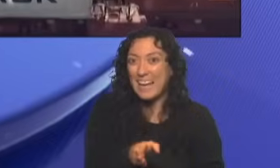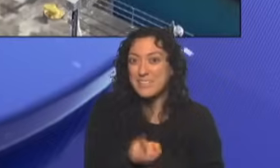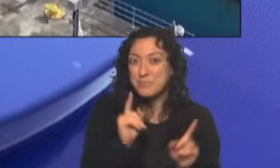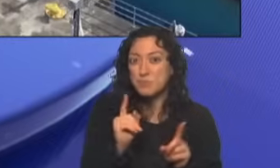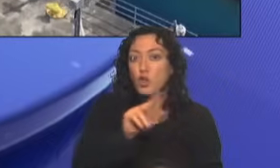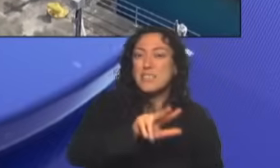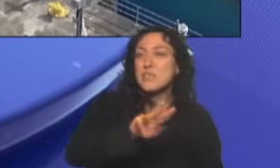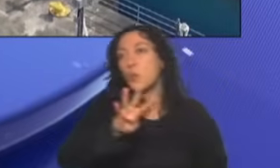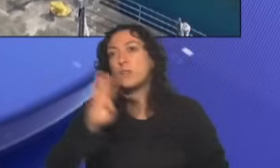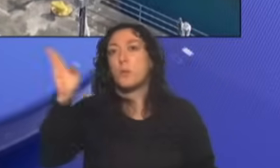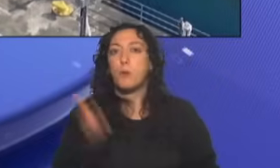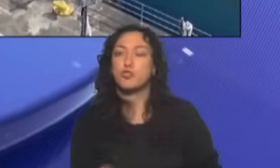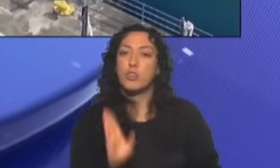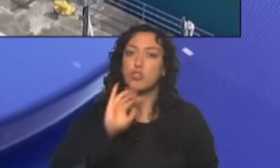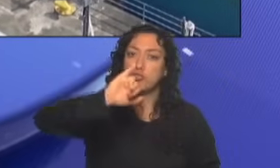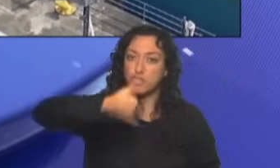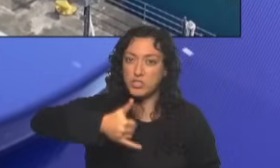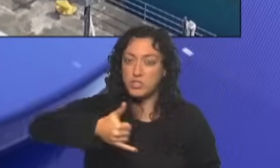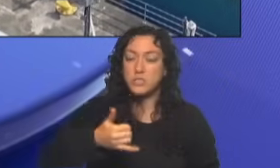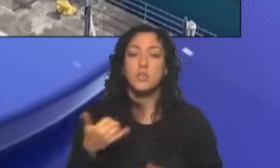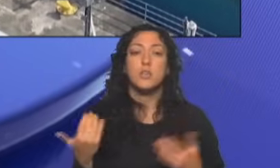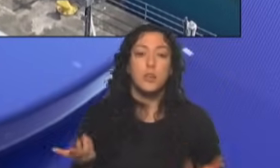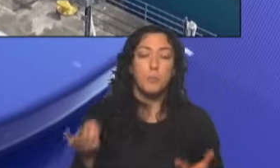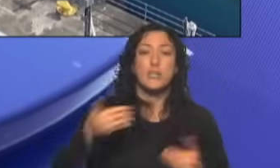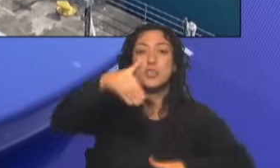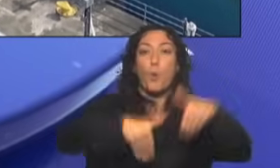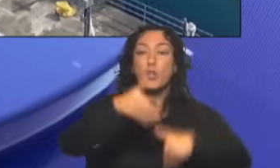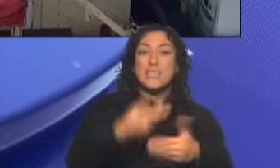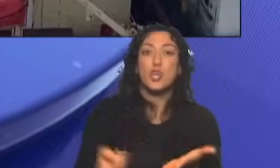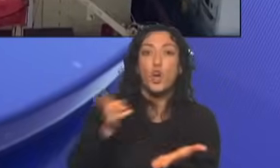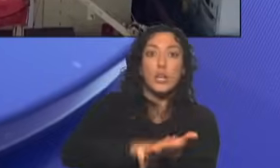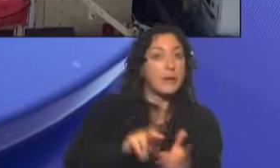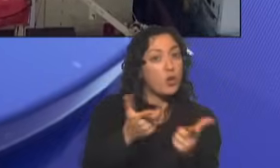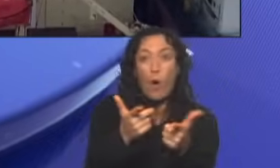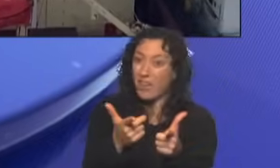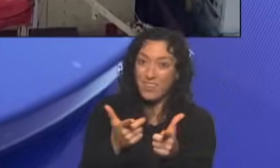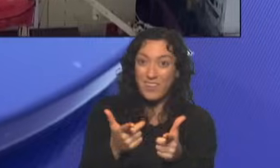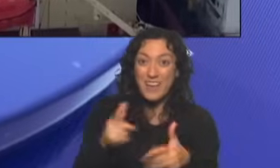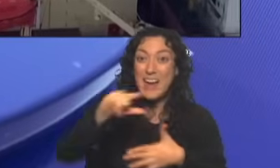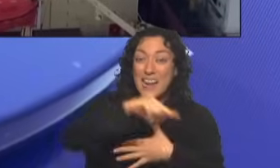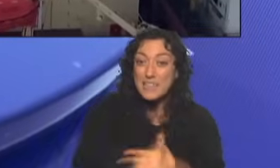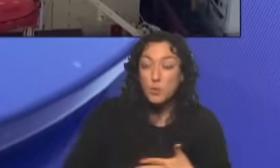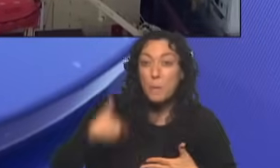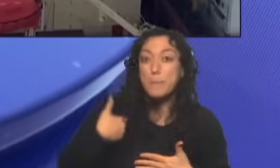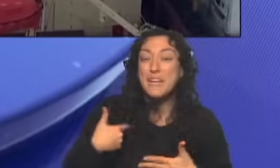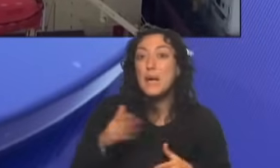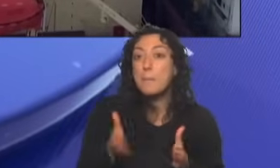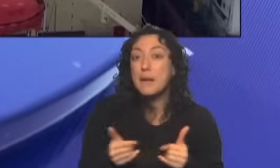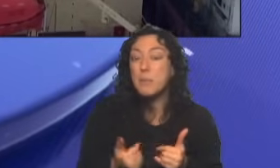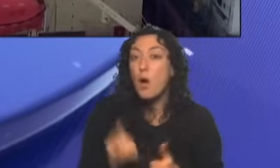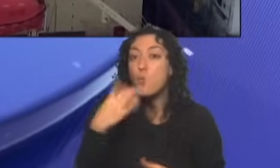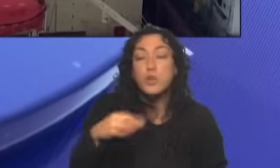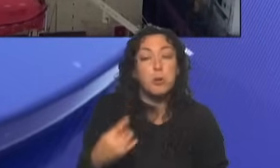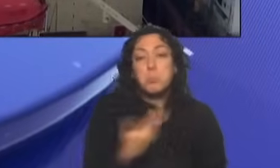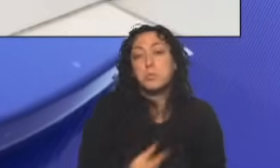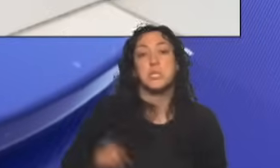del 34%. O sea, como no hay segunda vuelta, Panamá es uno de los pocos países de América Latina que no tiene segunda vuelta, se transforma en presidente